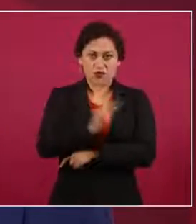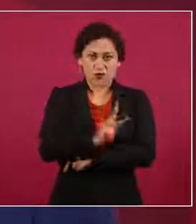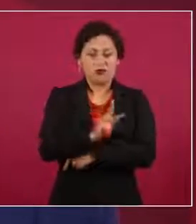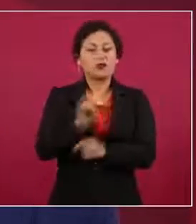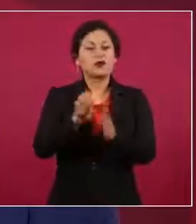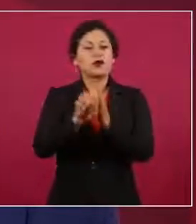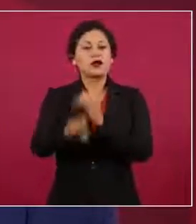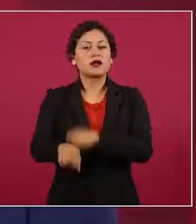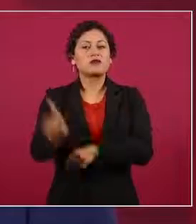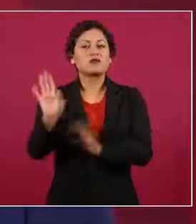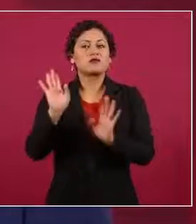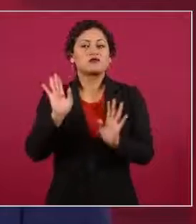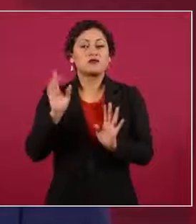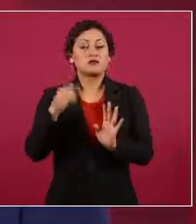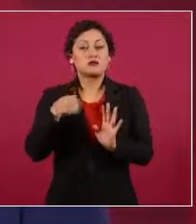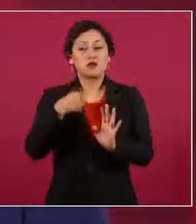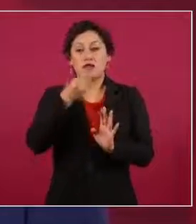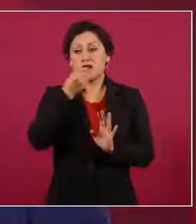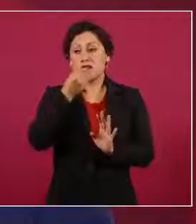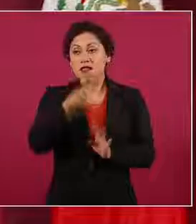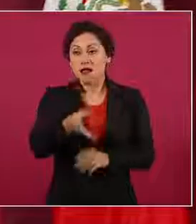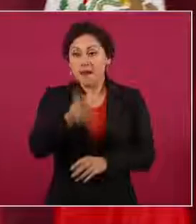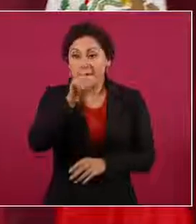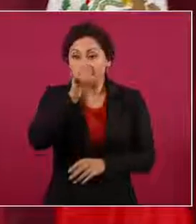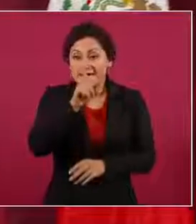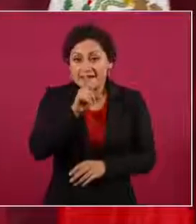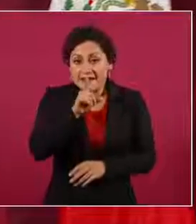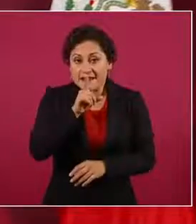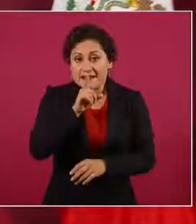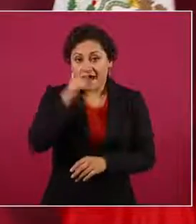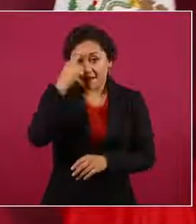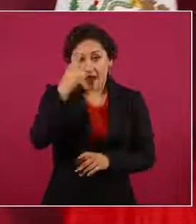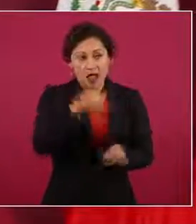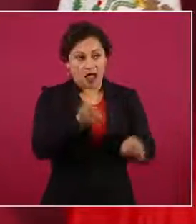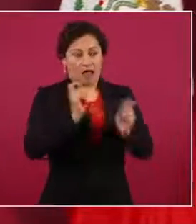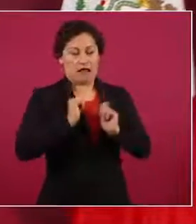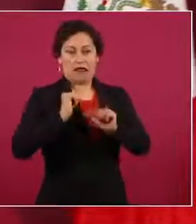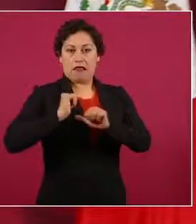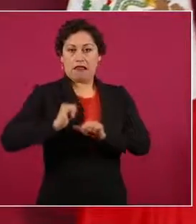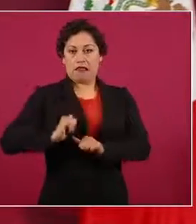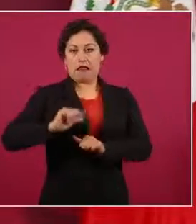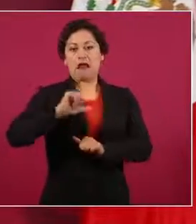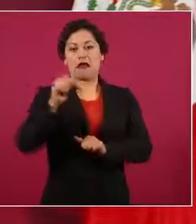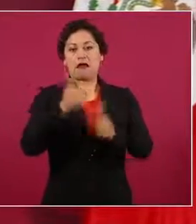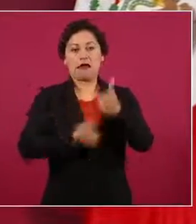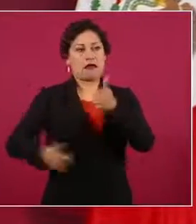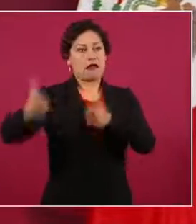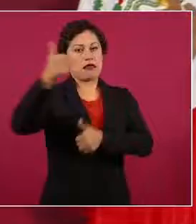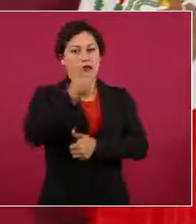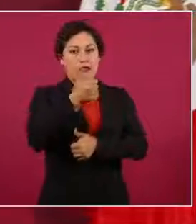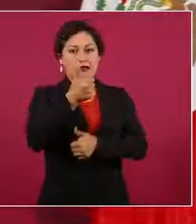para llegar al cargo y luego ya